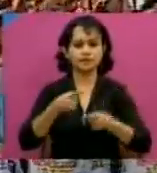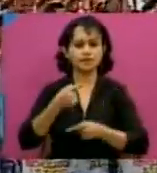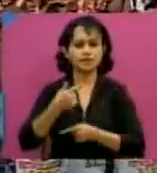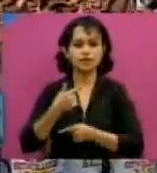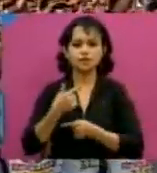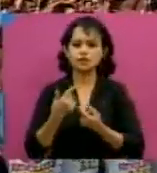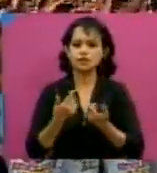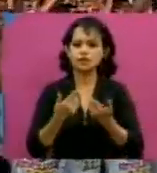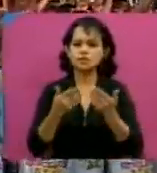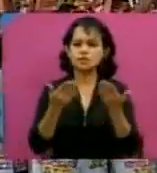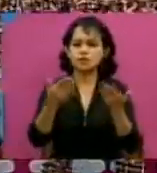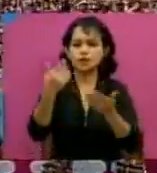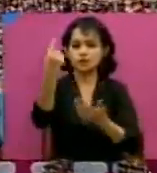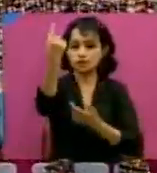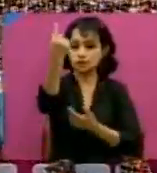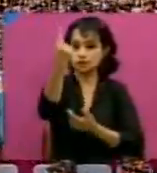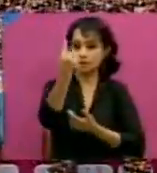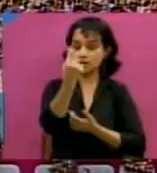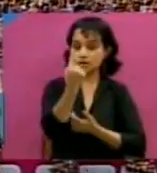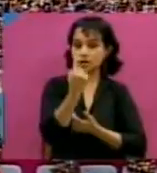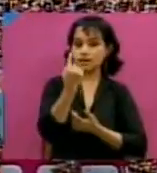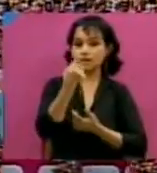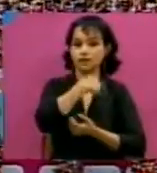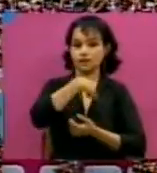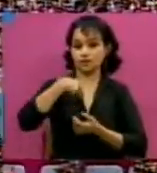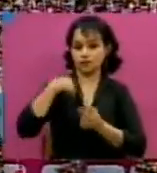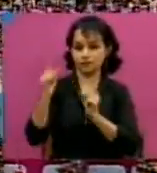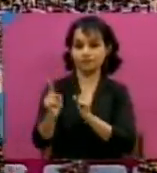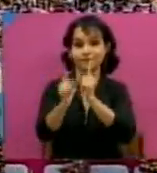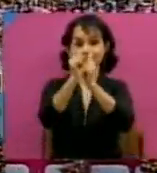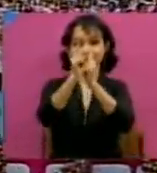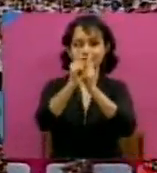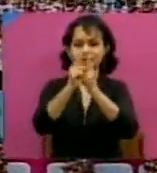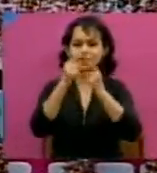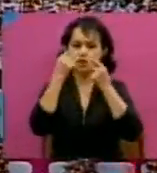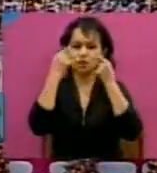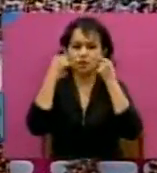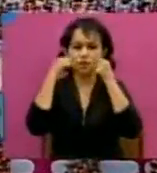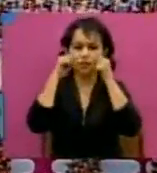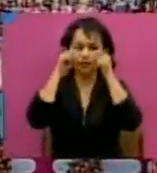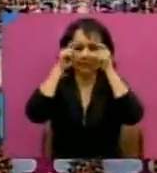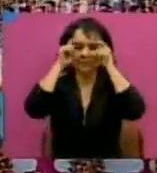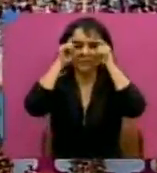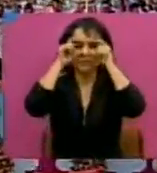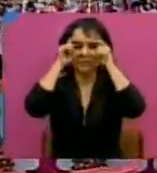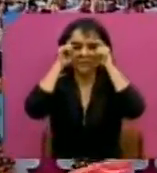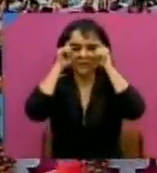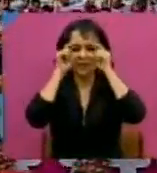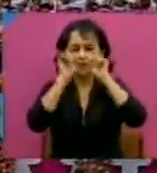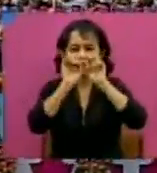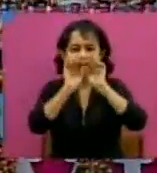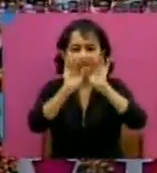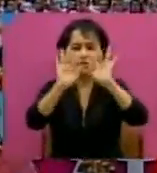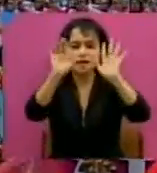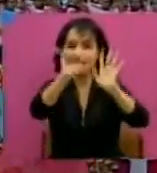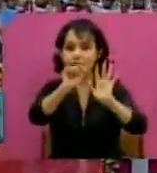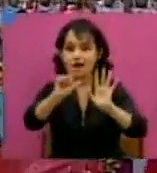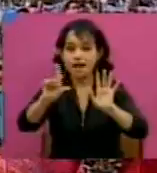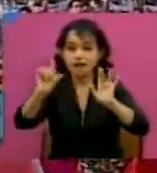Cuando apareciste, llegaste a nosotros con tus ojos miopes, azules